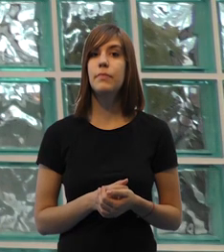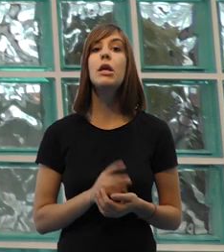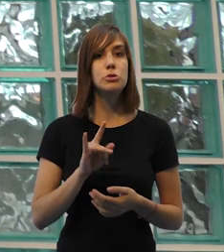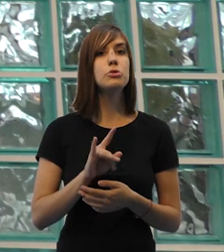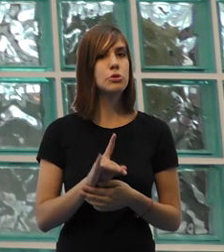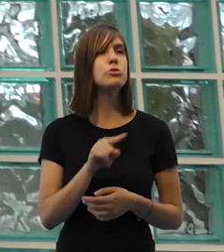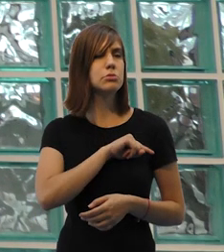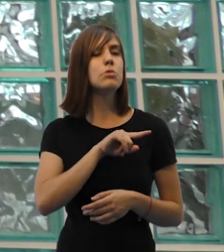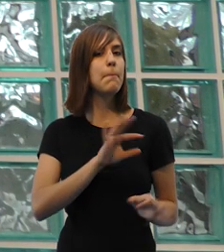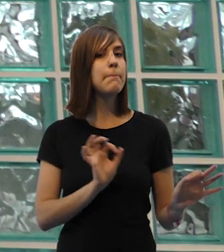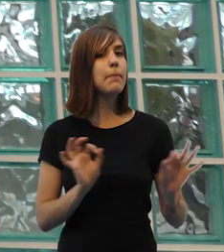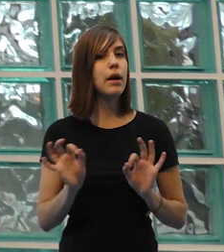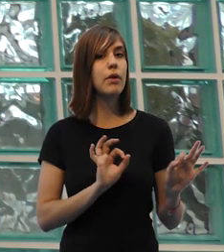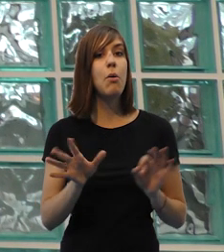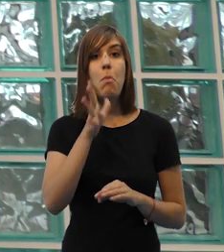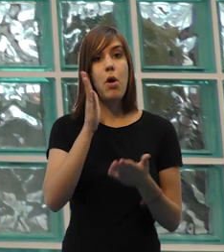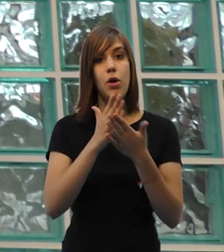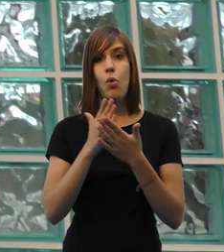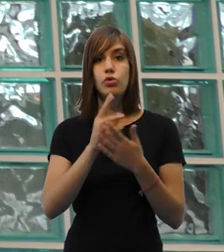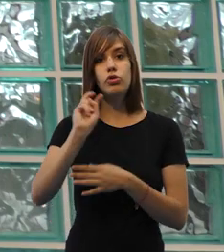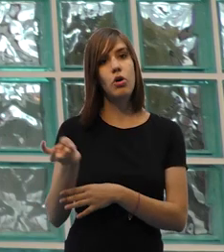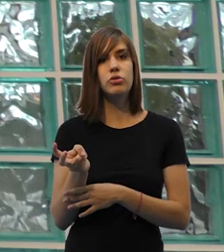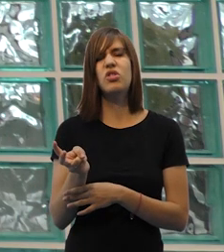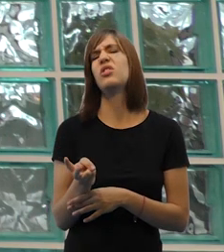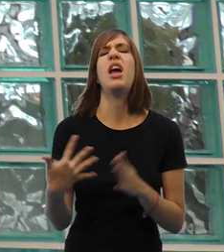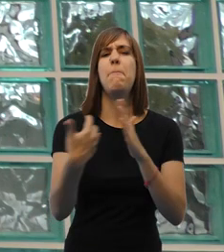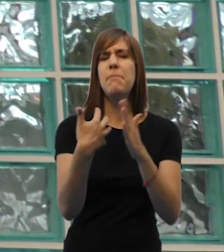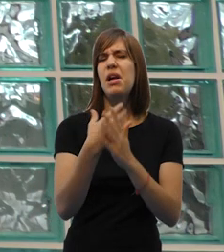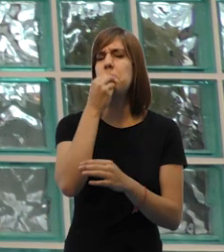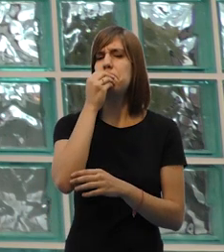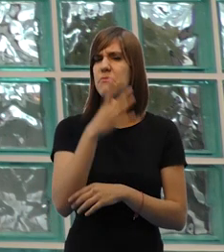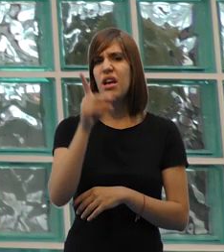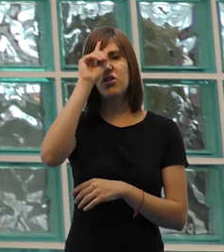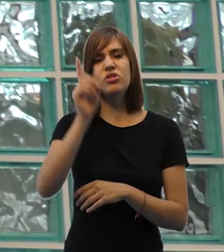Sí, me siento más preparado porque en otros cursos no te saben explicar bien, como aquí,